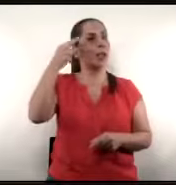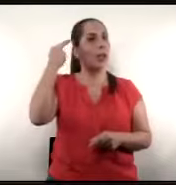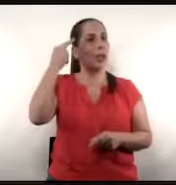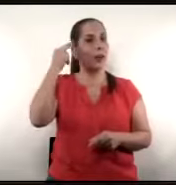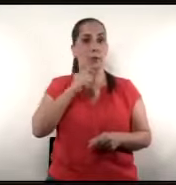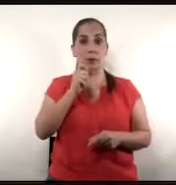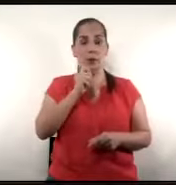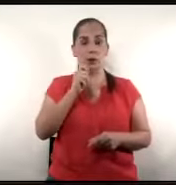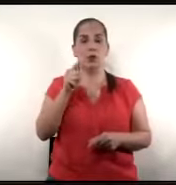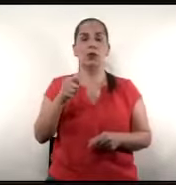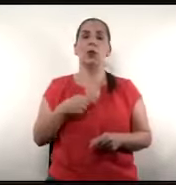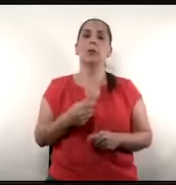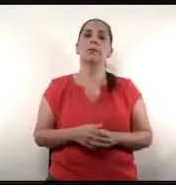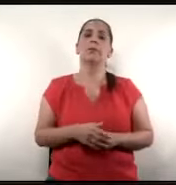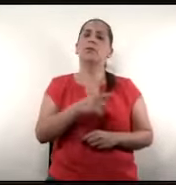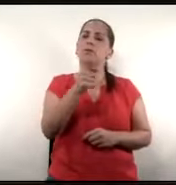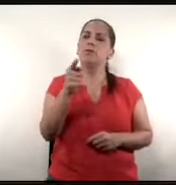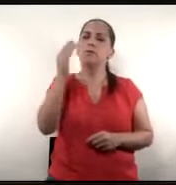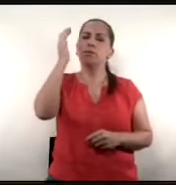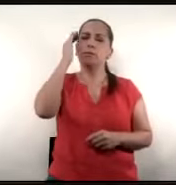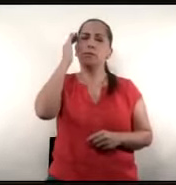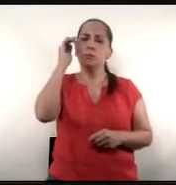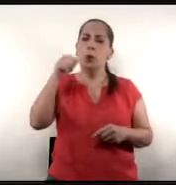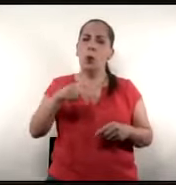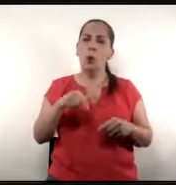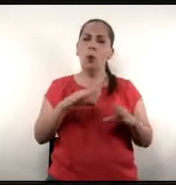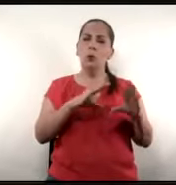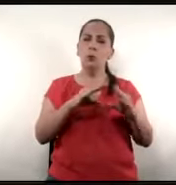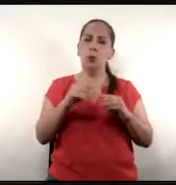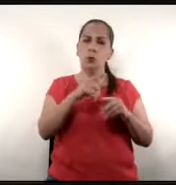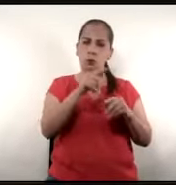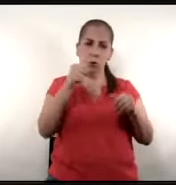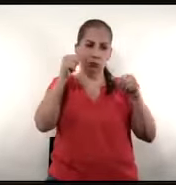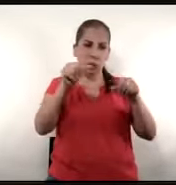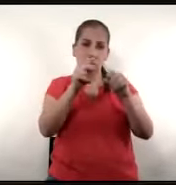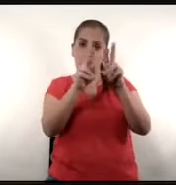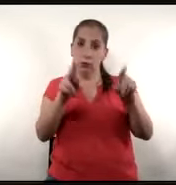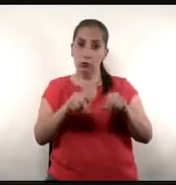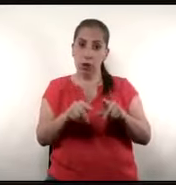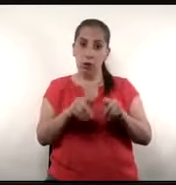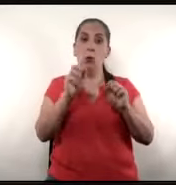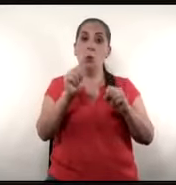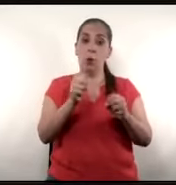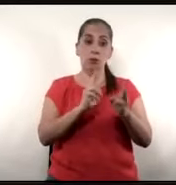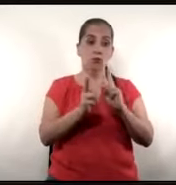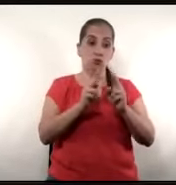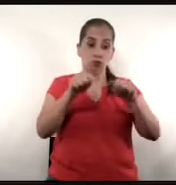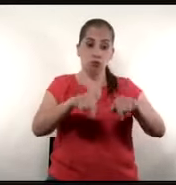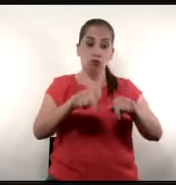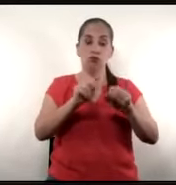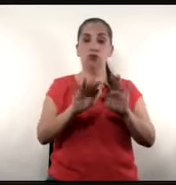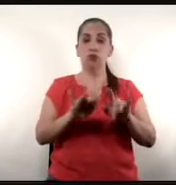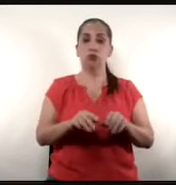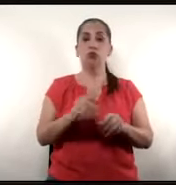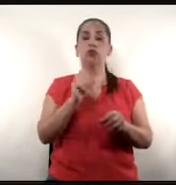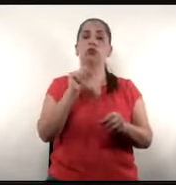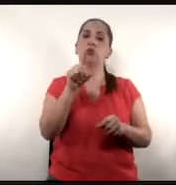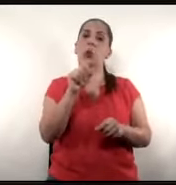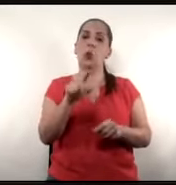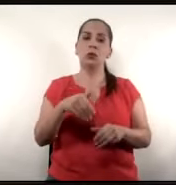Es importante decirles a quienes nos están siguiendo a través de las distintas redes sociales que nos pueden dejar sus consultas y serán pues